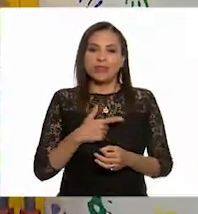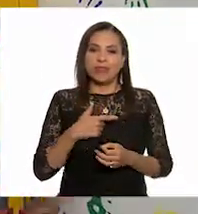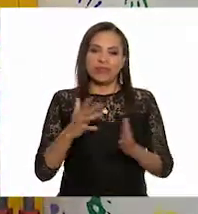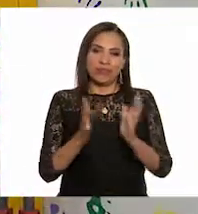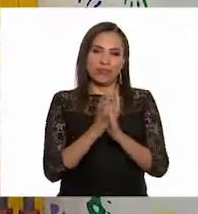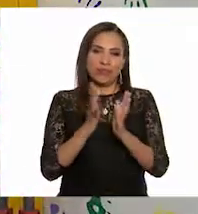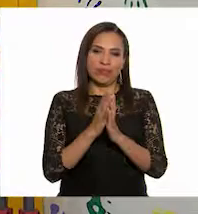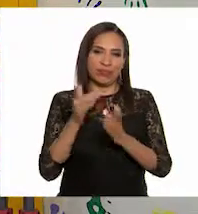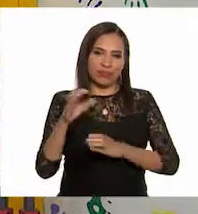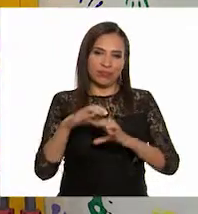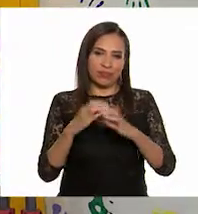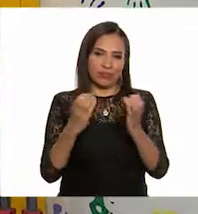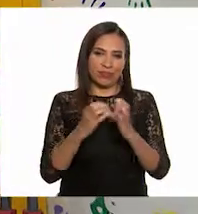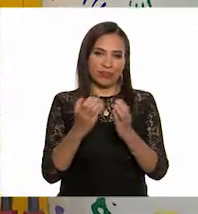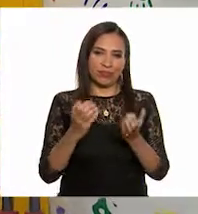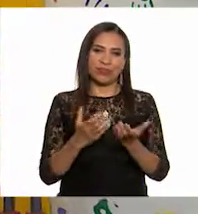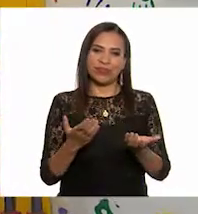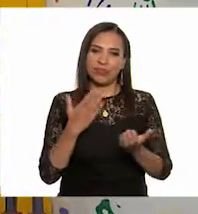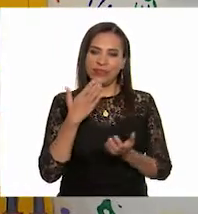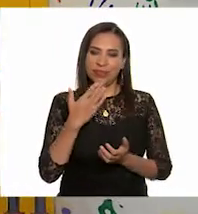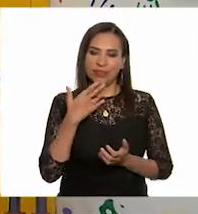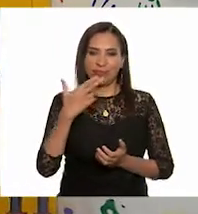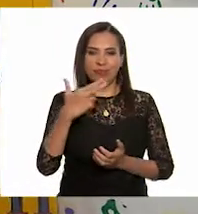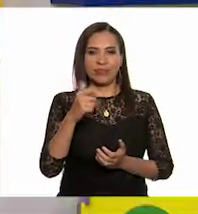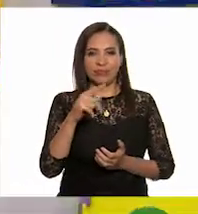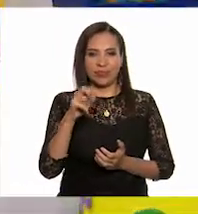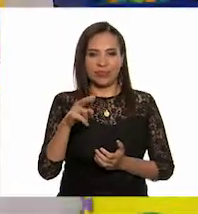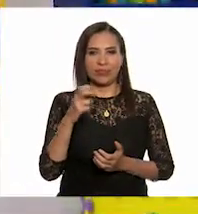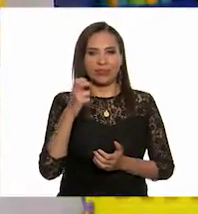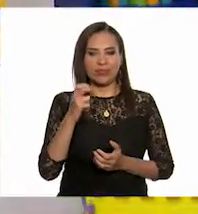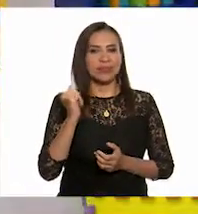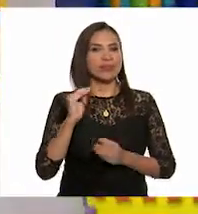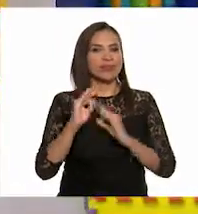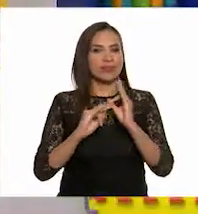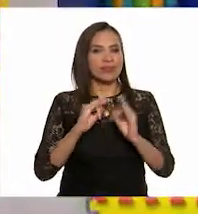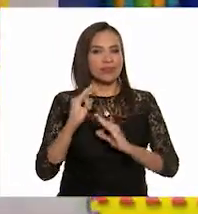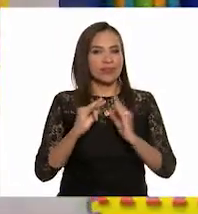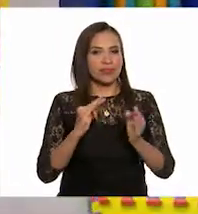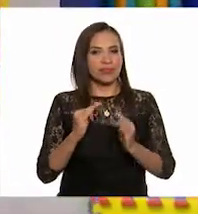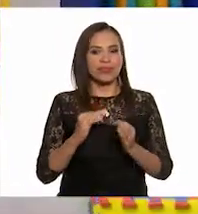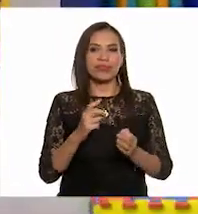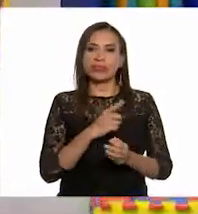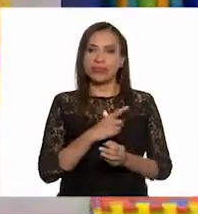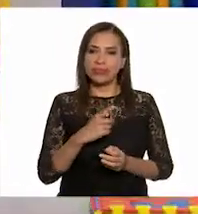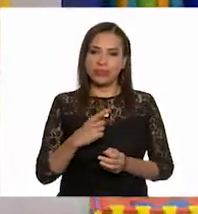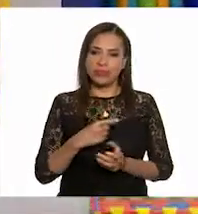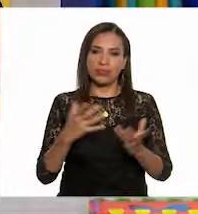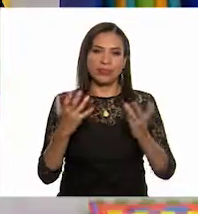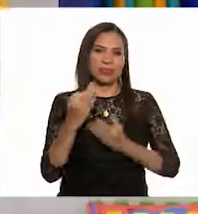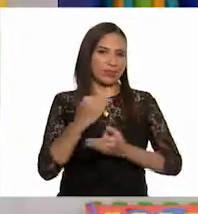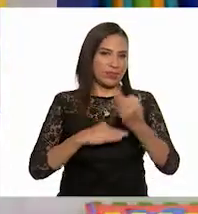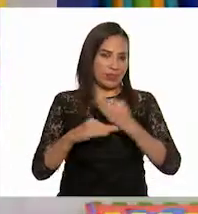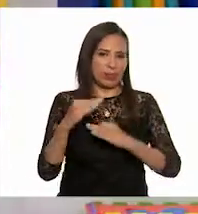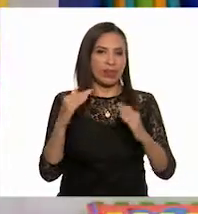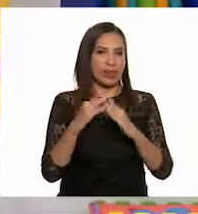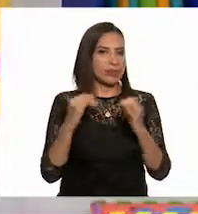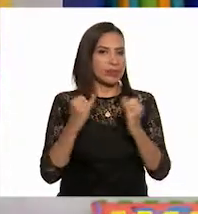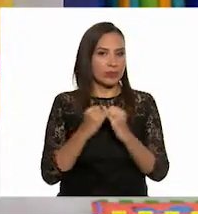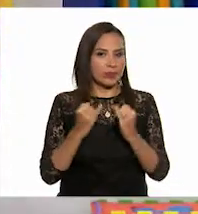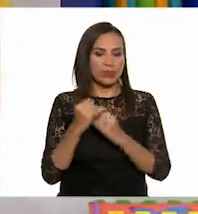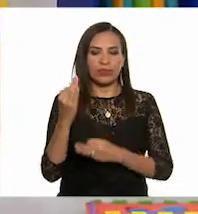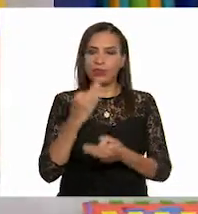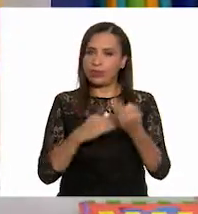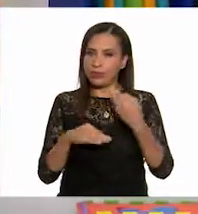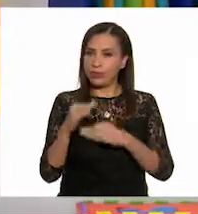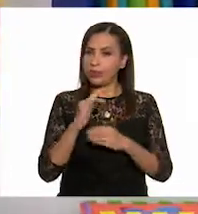participar contigo en este cuento, Arturo Beach. ¡Ay, qué bueno! De eso se trata. Hay que tratar de hacer todo y allá en casa también.